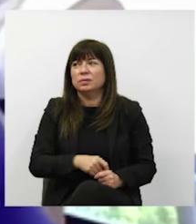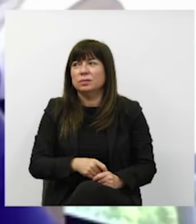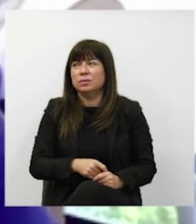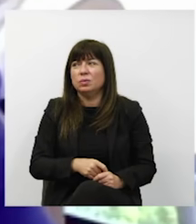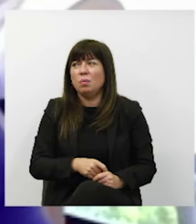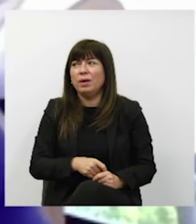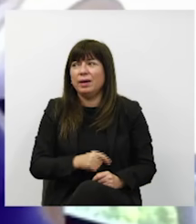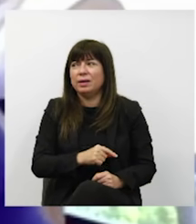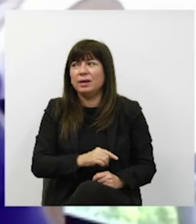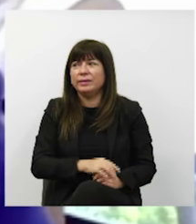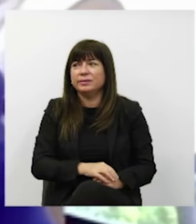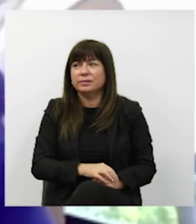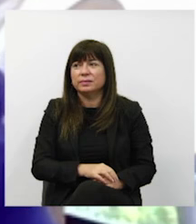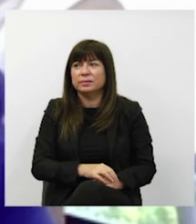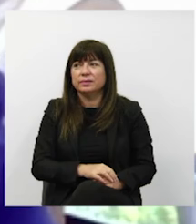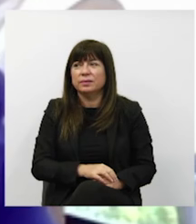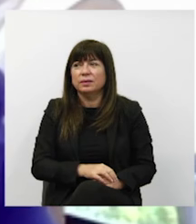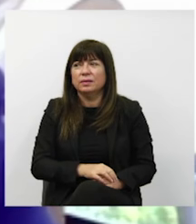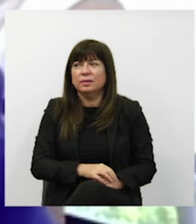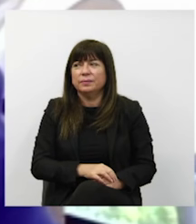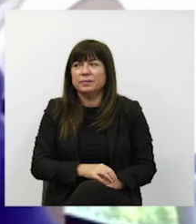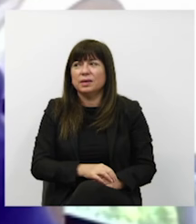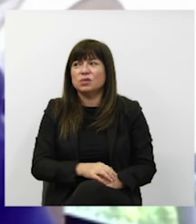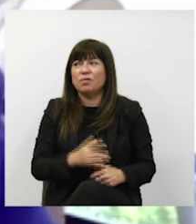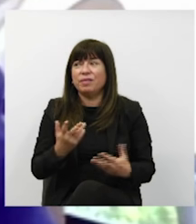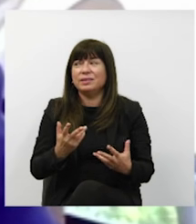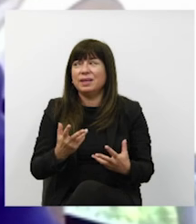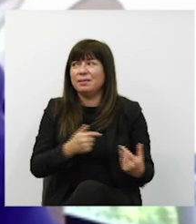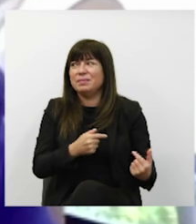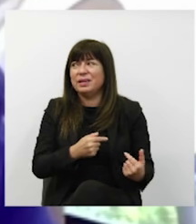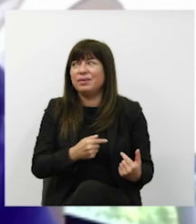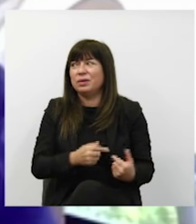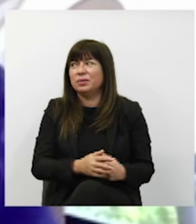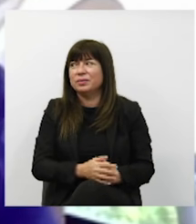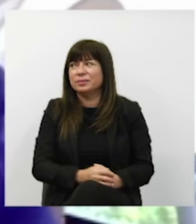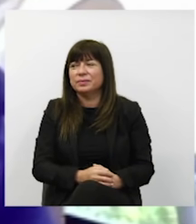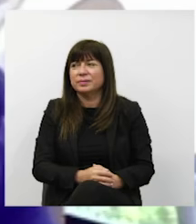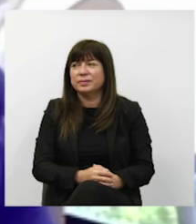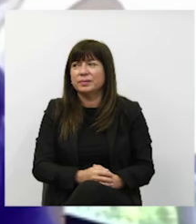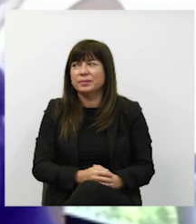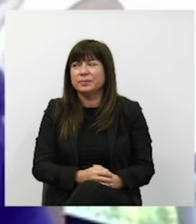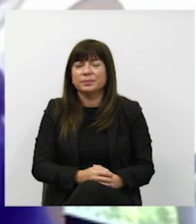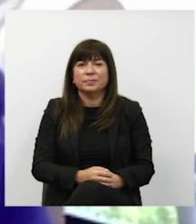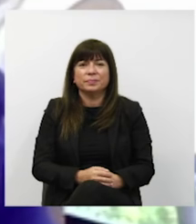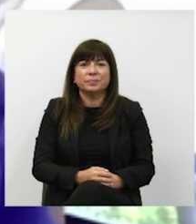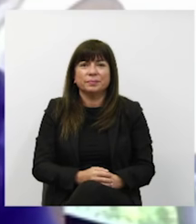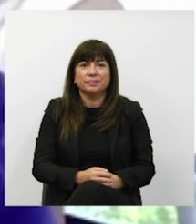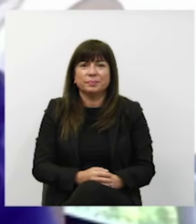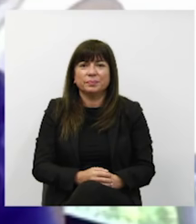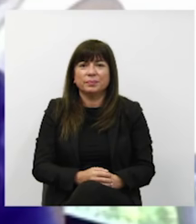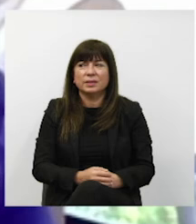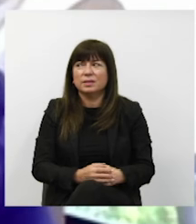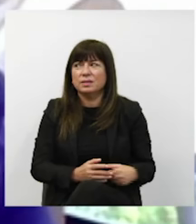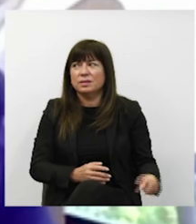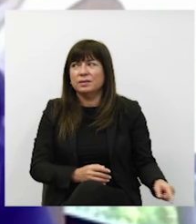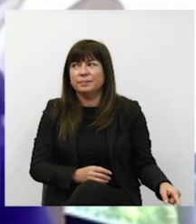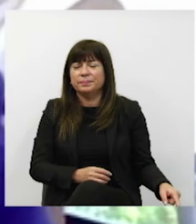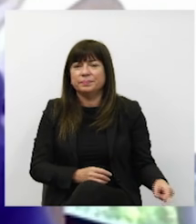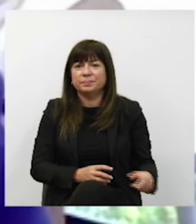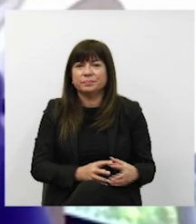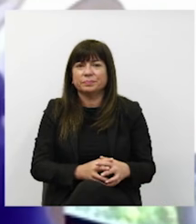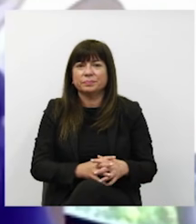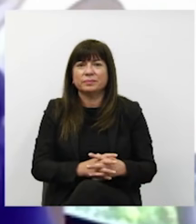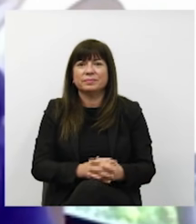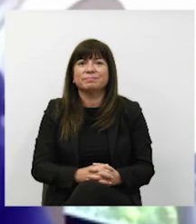esto lo saqué justo al comenzar la crisis social, las dificultades que obviamente estábamos viviendo en términos de legitimidad del contrato